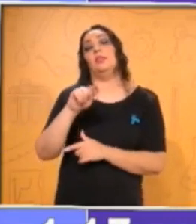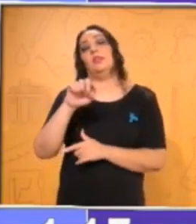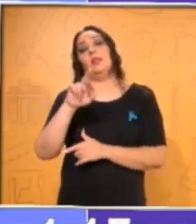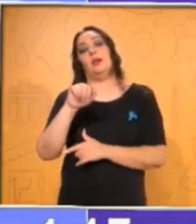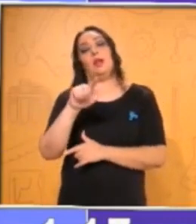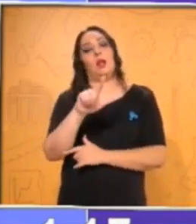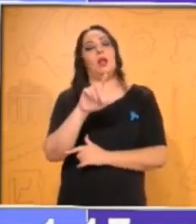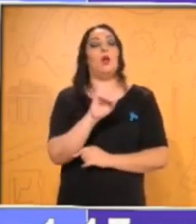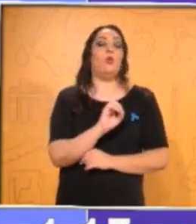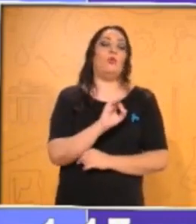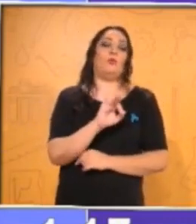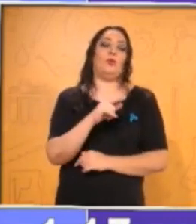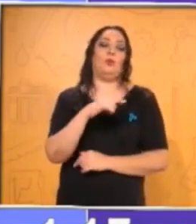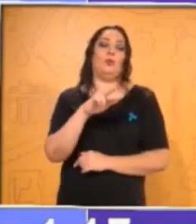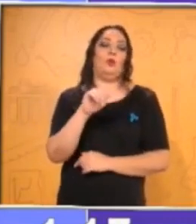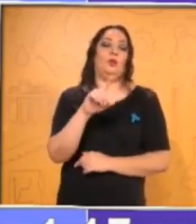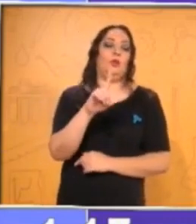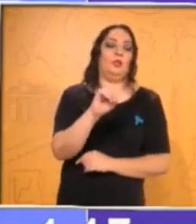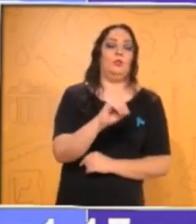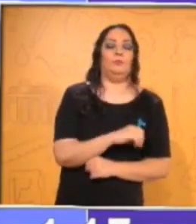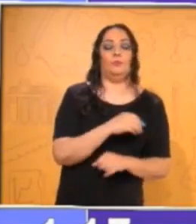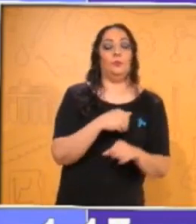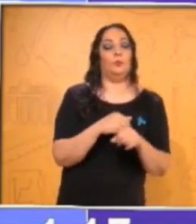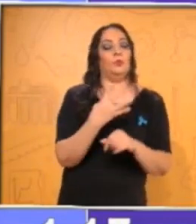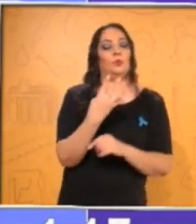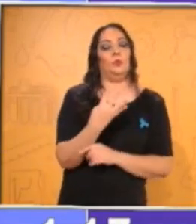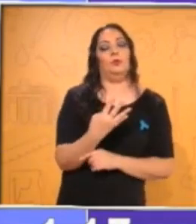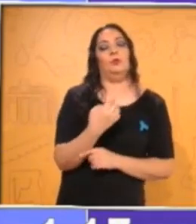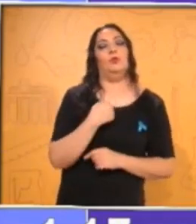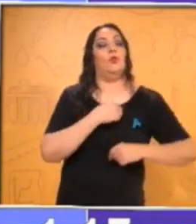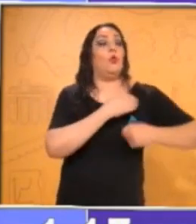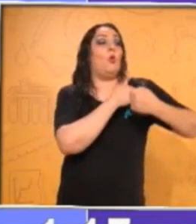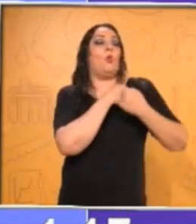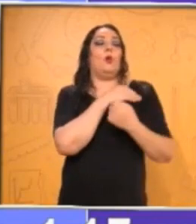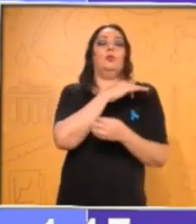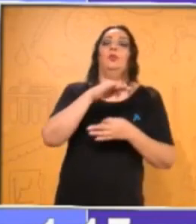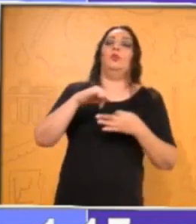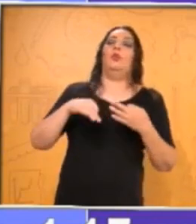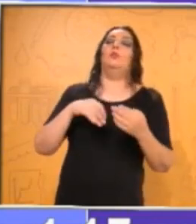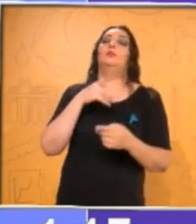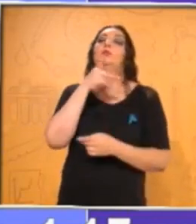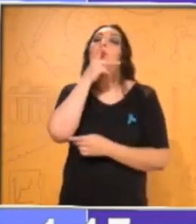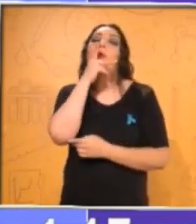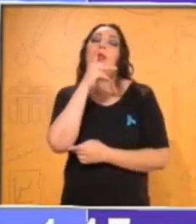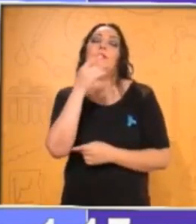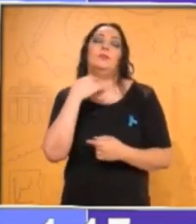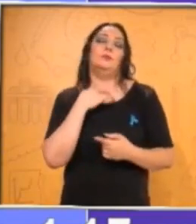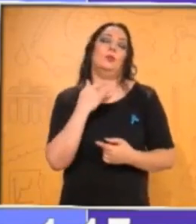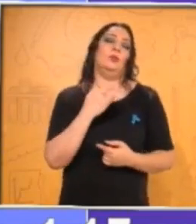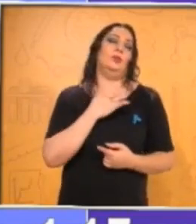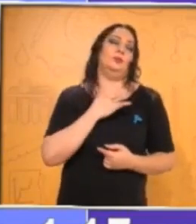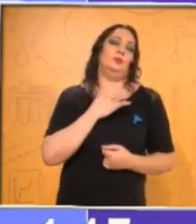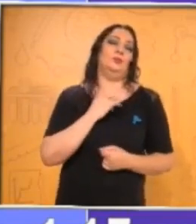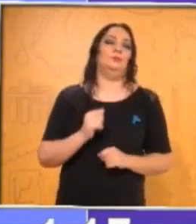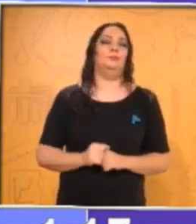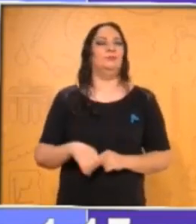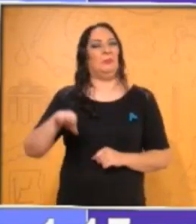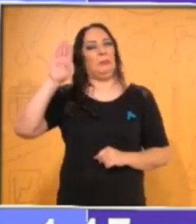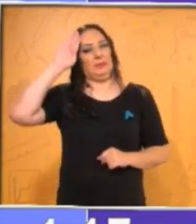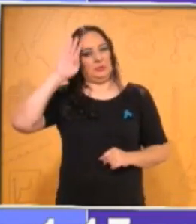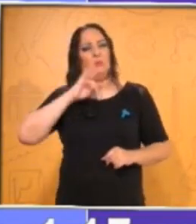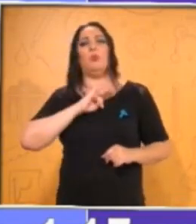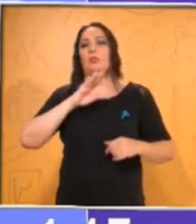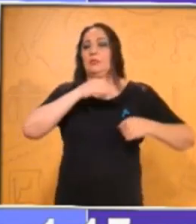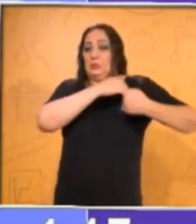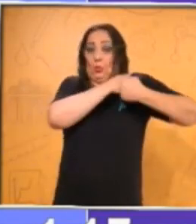figurado. Y la número 4, guardo todas tus palabras en mi corazón. Ah. Piensa bien si se podrán guardar